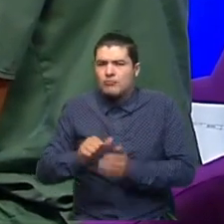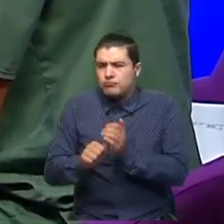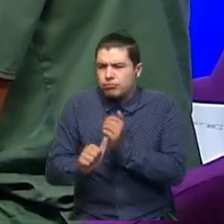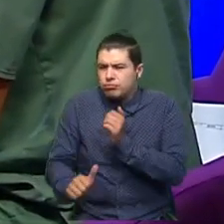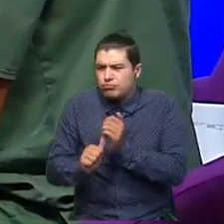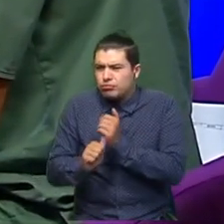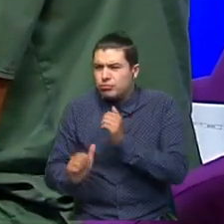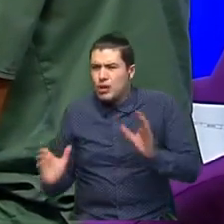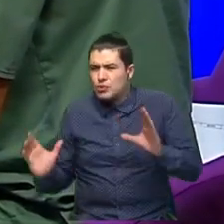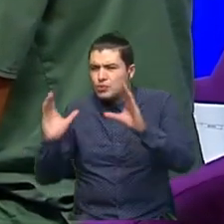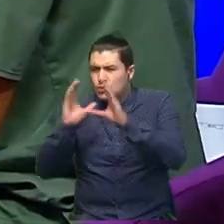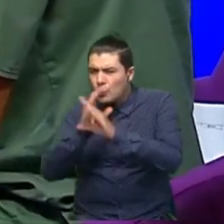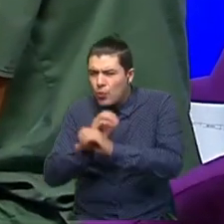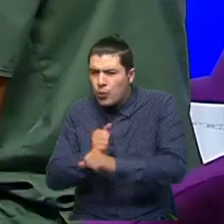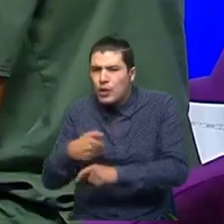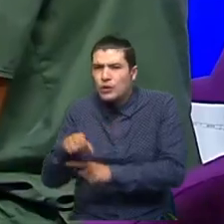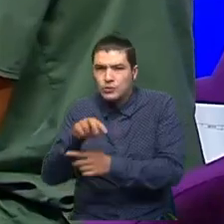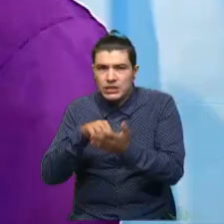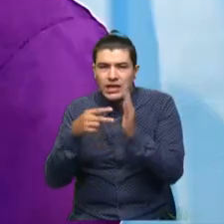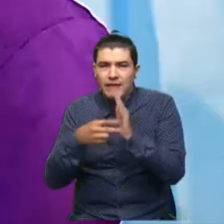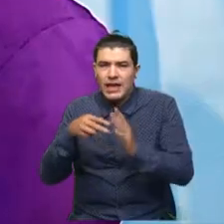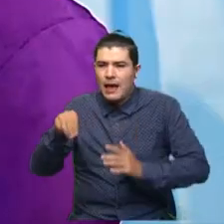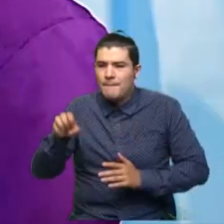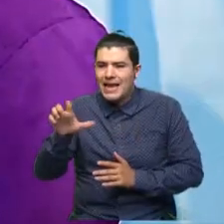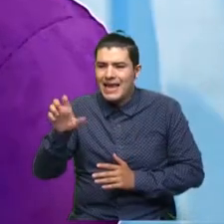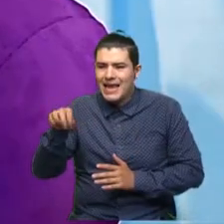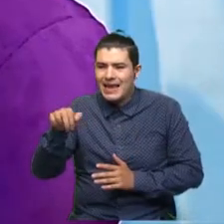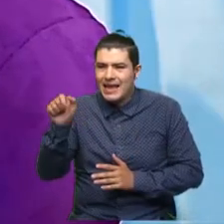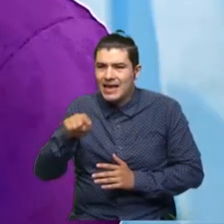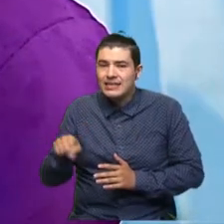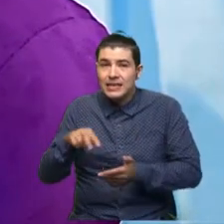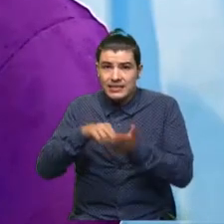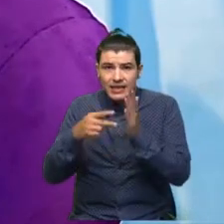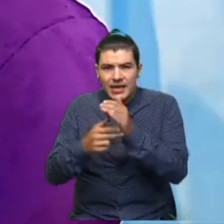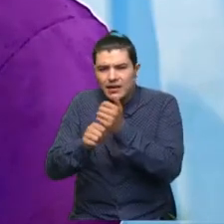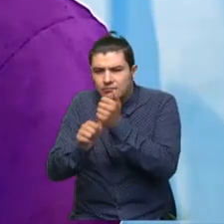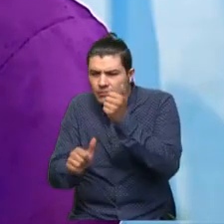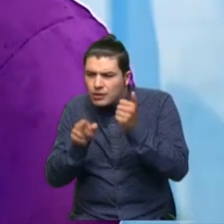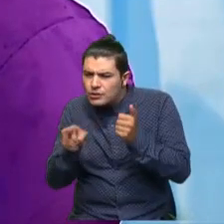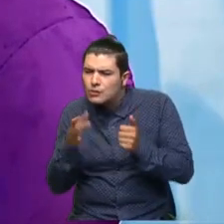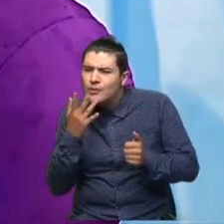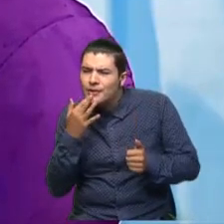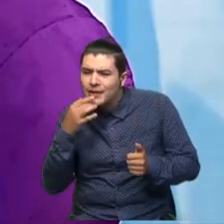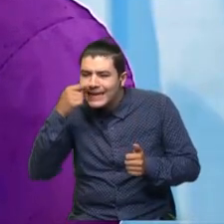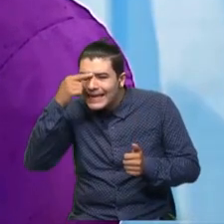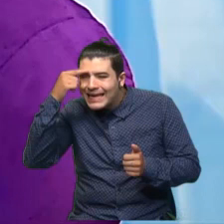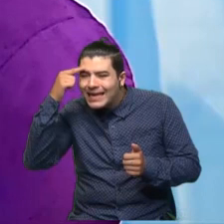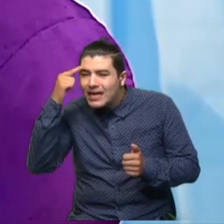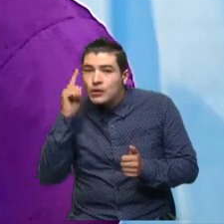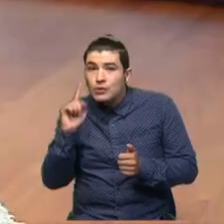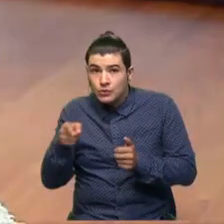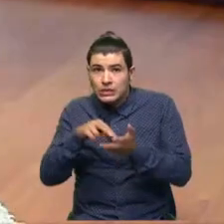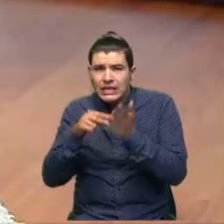lo que conocemos nosotros como melenas. Ok, que esas melenas, para que nuestros televidentes entiendan, es sangre,